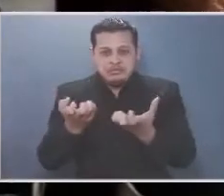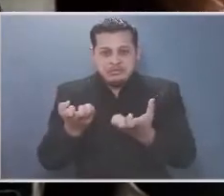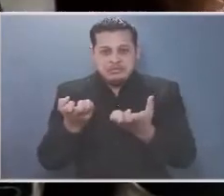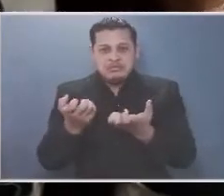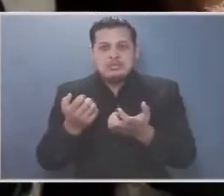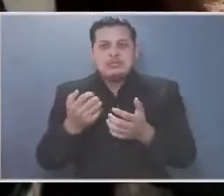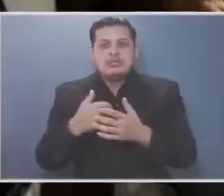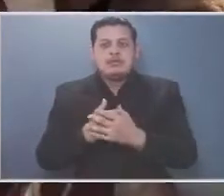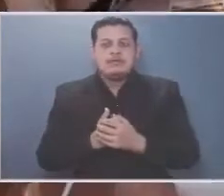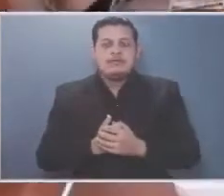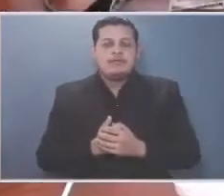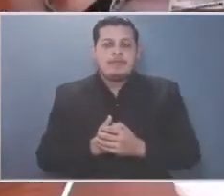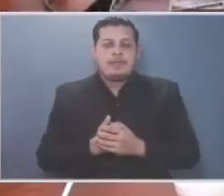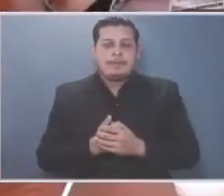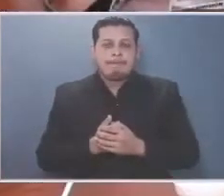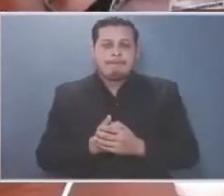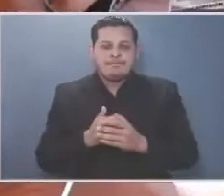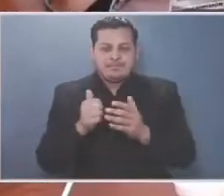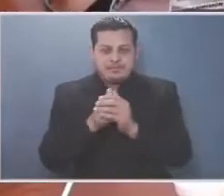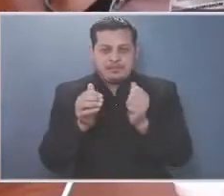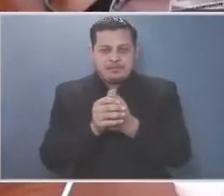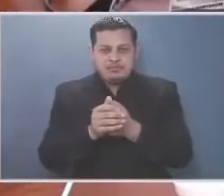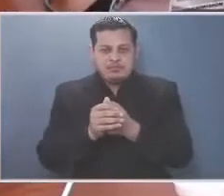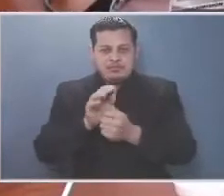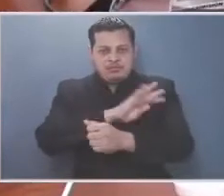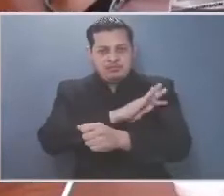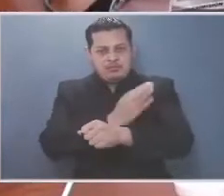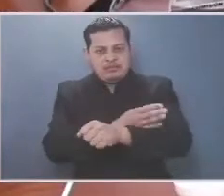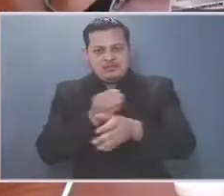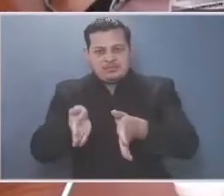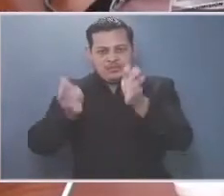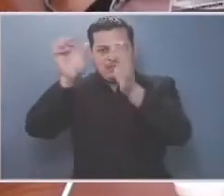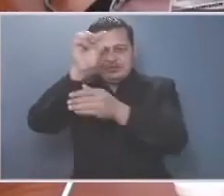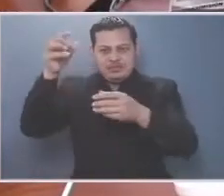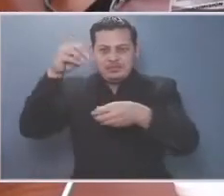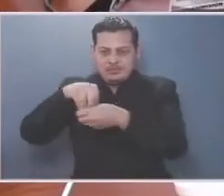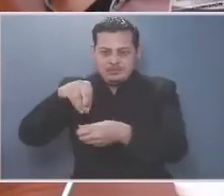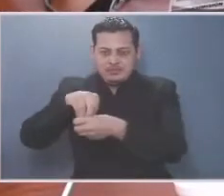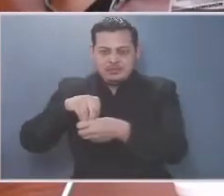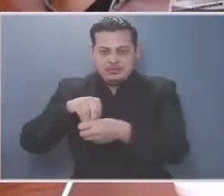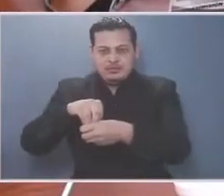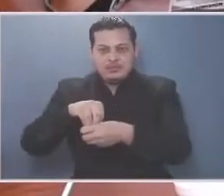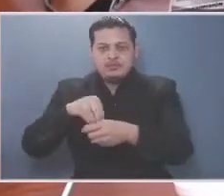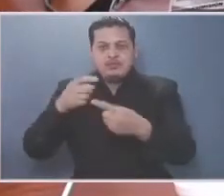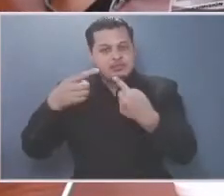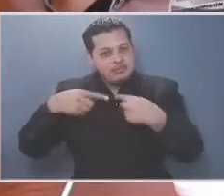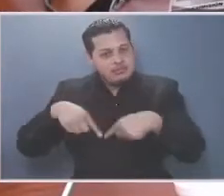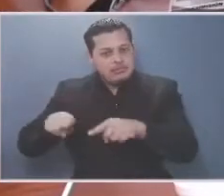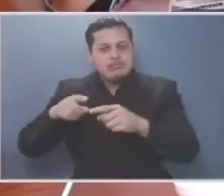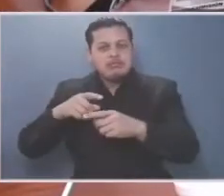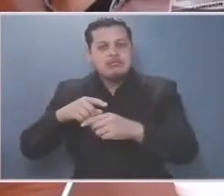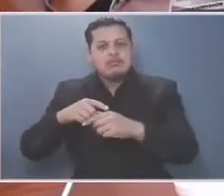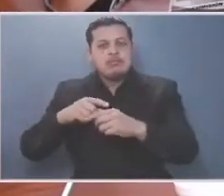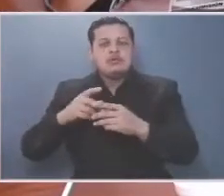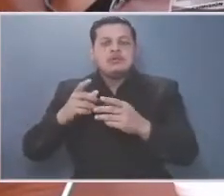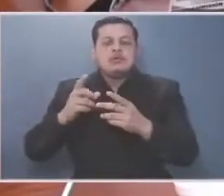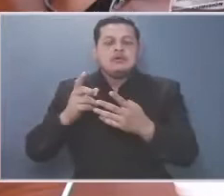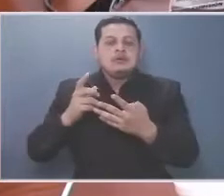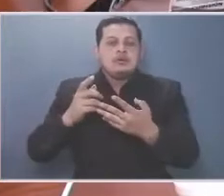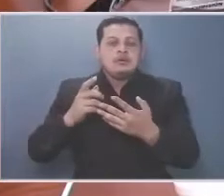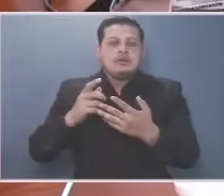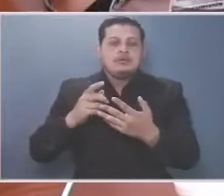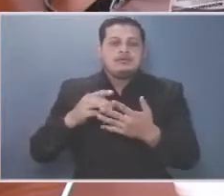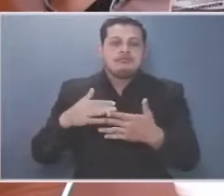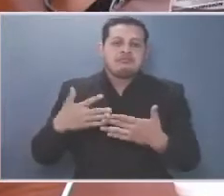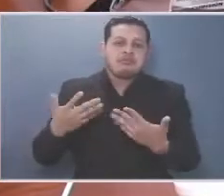dañar a estos grandes grupos de poder que existían en nuestro país siempre con contemplaciones siempre